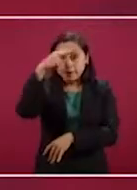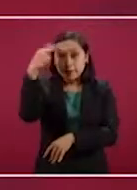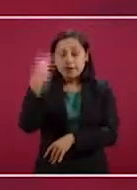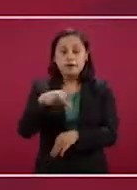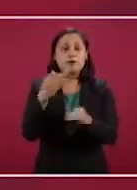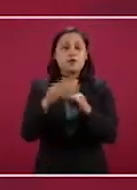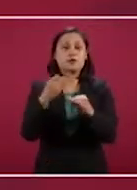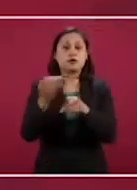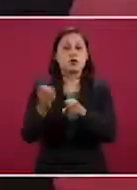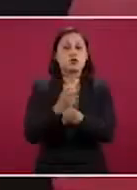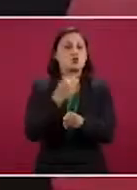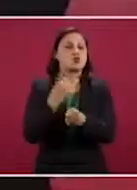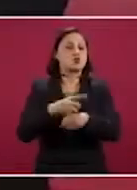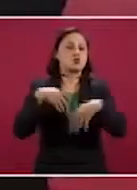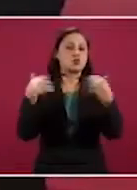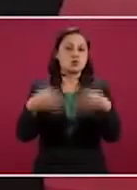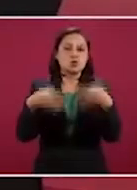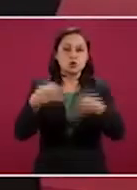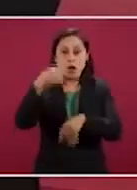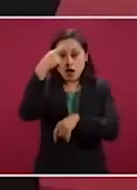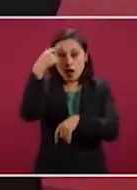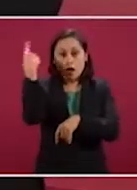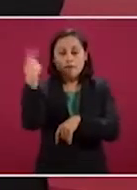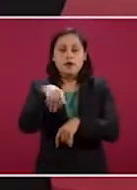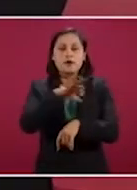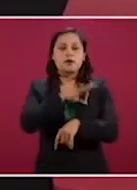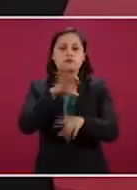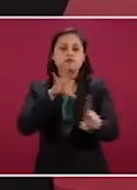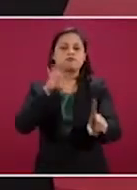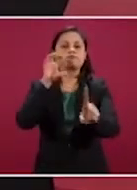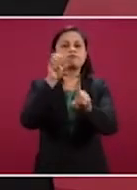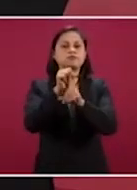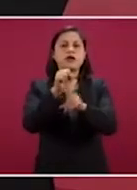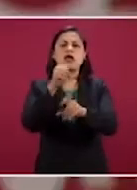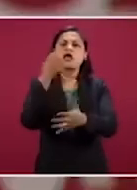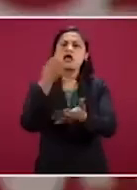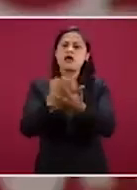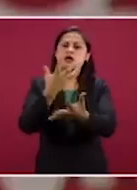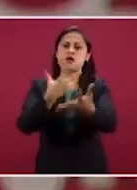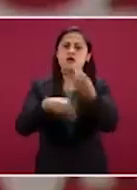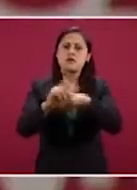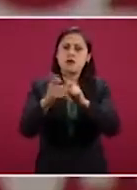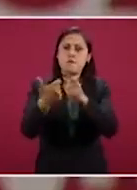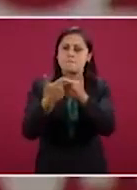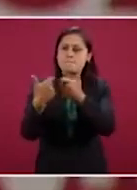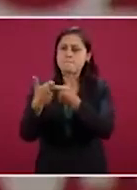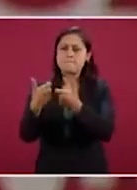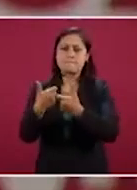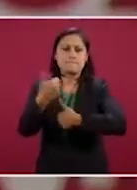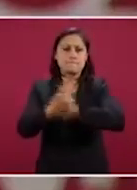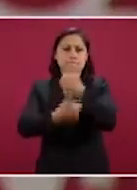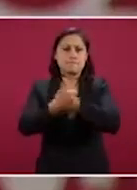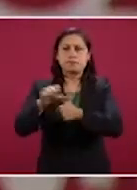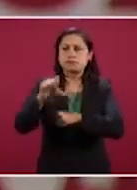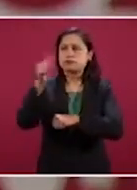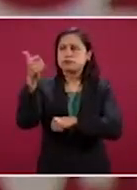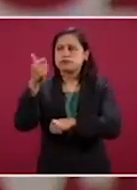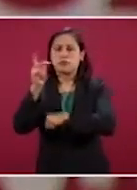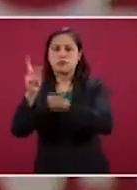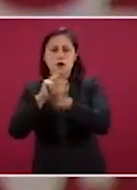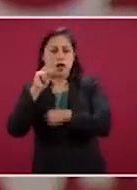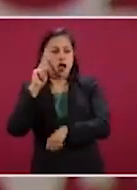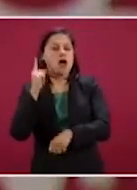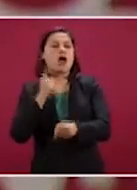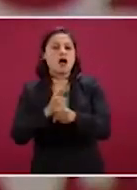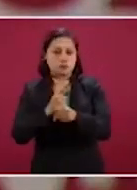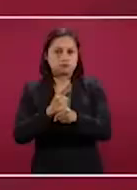oportunidad para posicionarse como una economía competitiva, abierta y atractiva para la inversión.